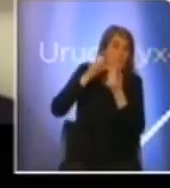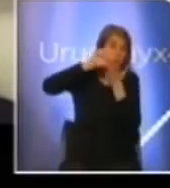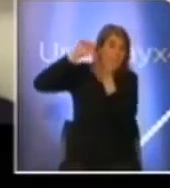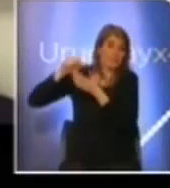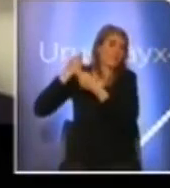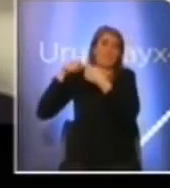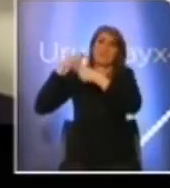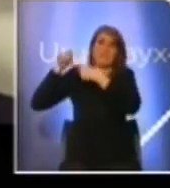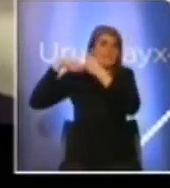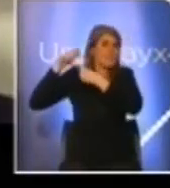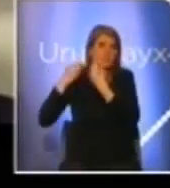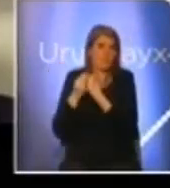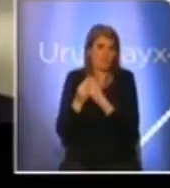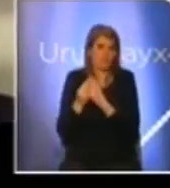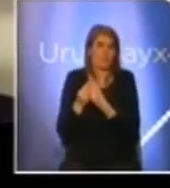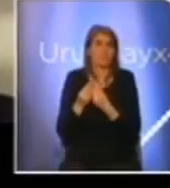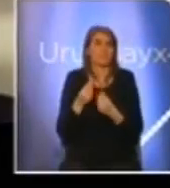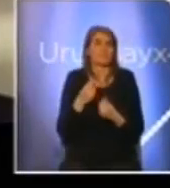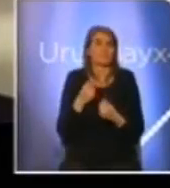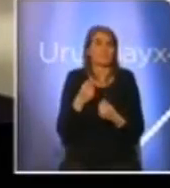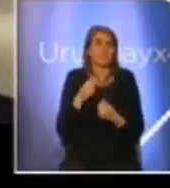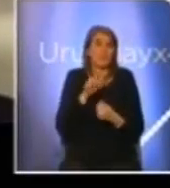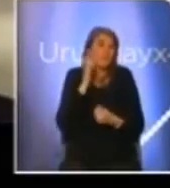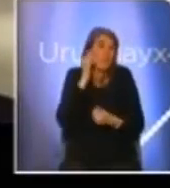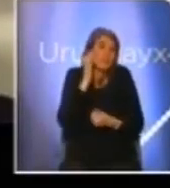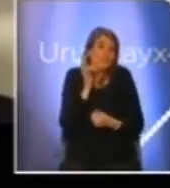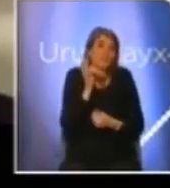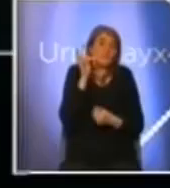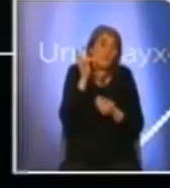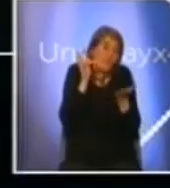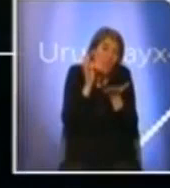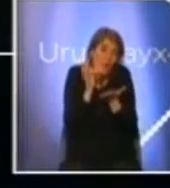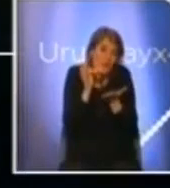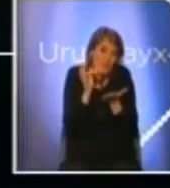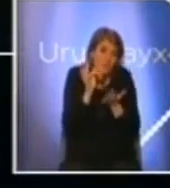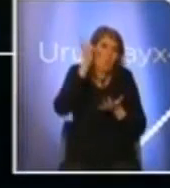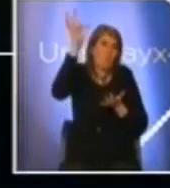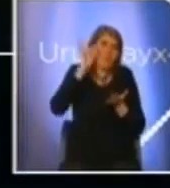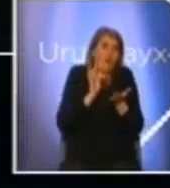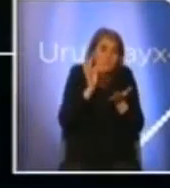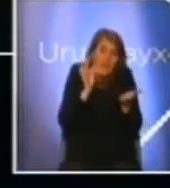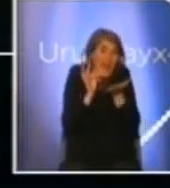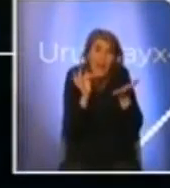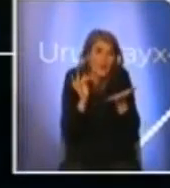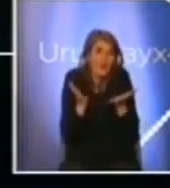fuertes. Sin embargo, a esto yo lo llamo el futuro del presente, que de alguna manera es proyectar lo que va a pasar en el